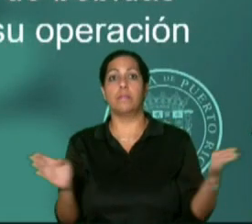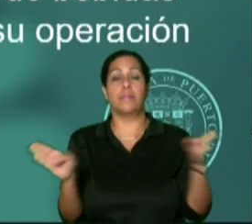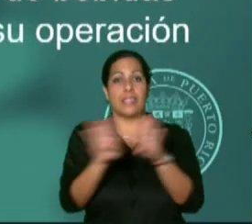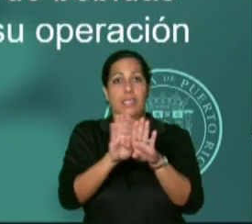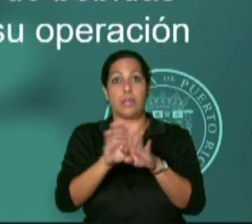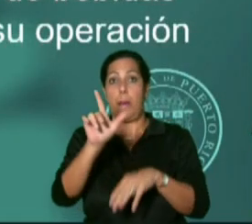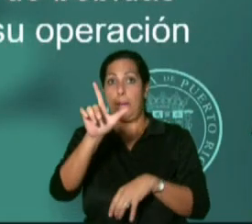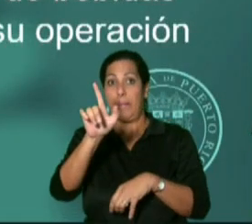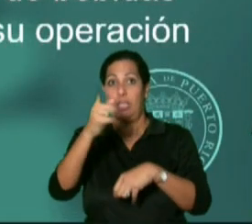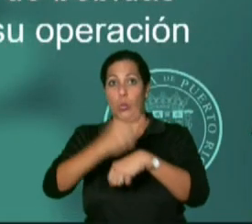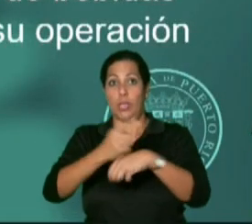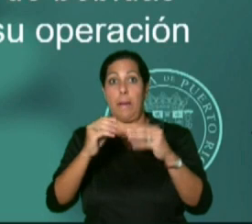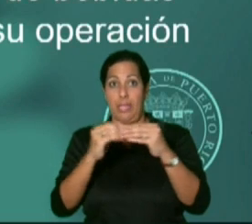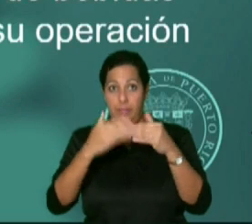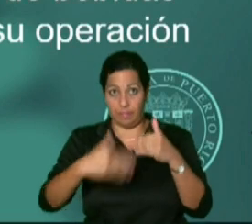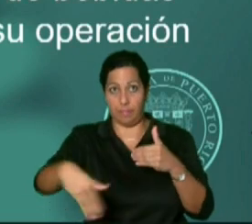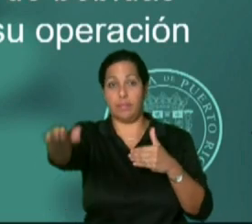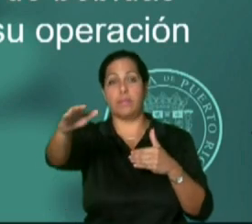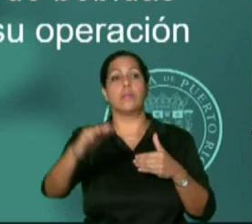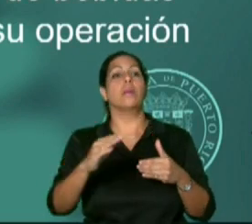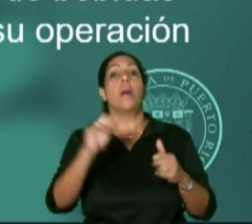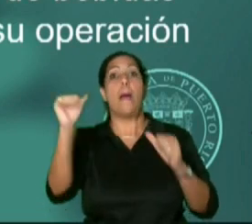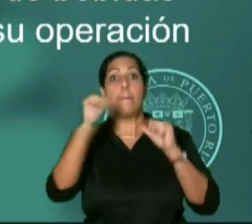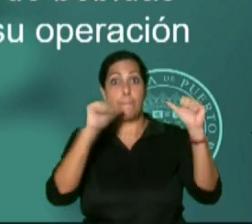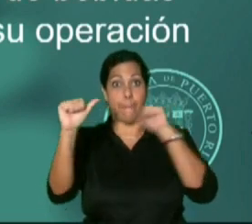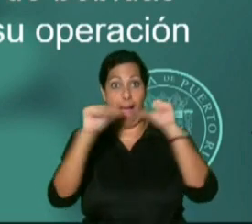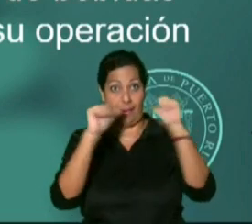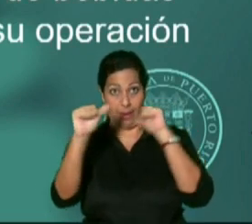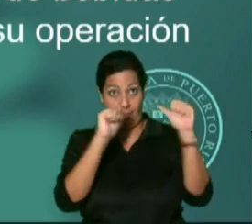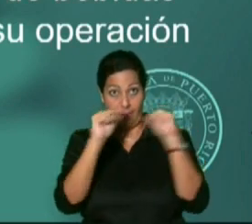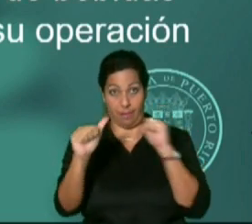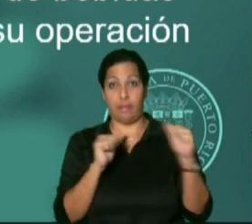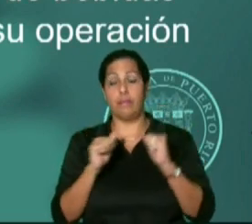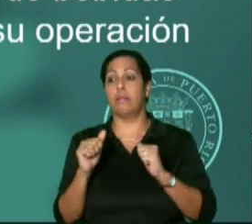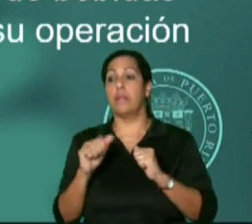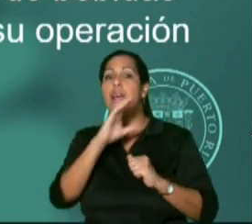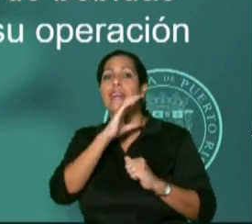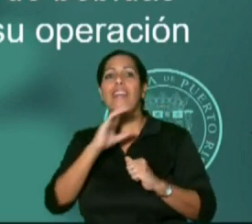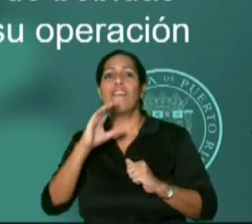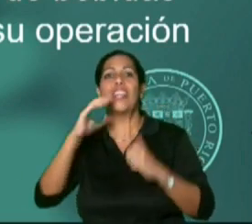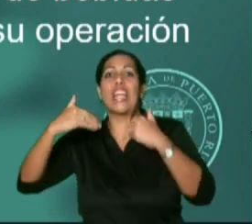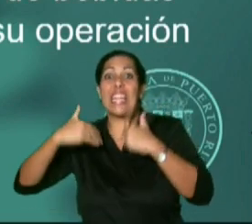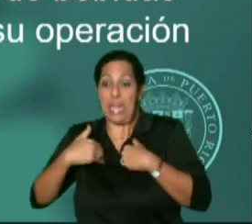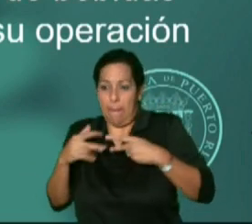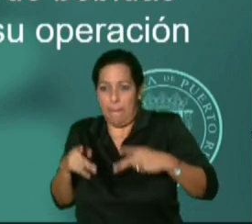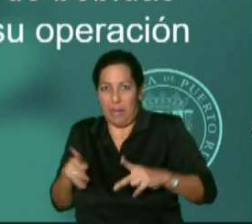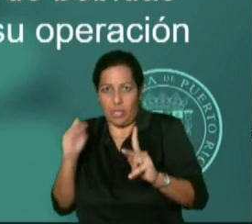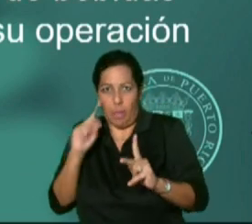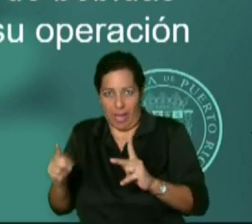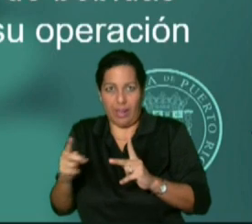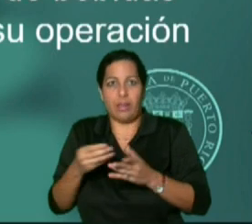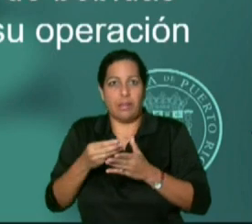21 días adicionales los bares, los cafetines con permiso de uso de bebidas alcohólicas, los sport bars y